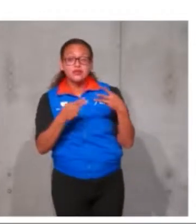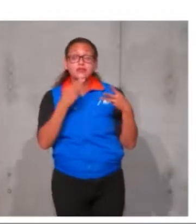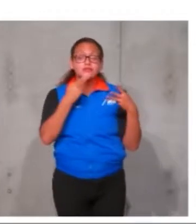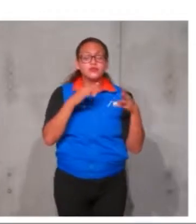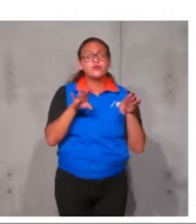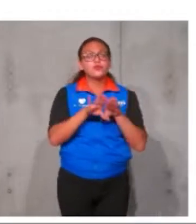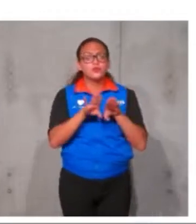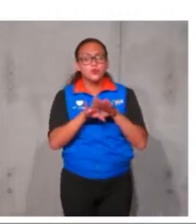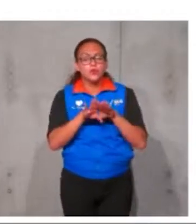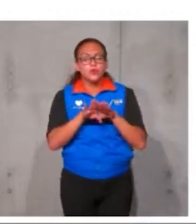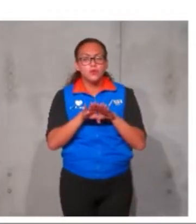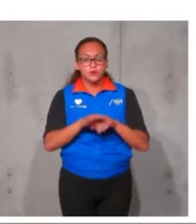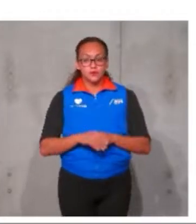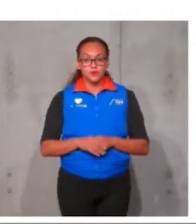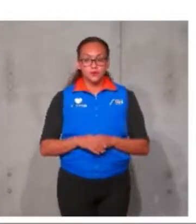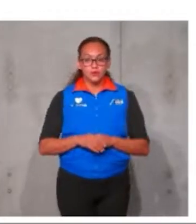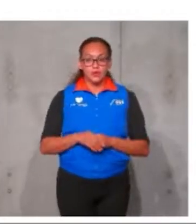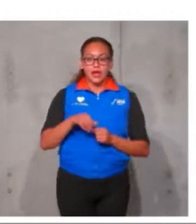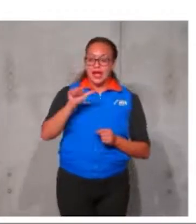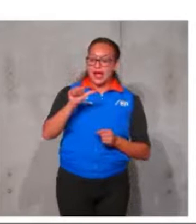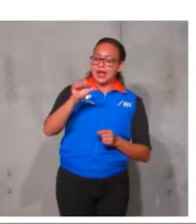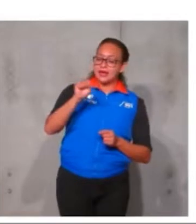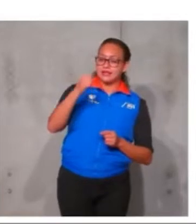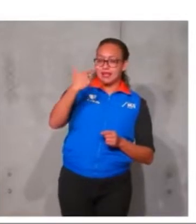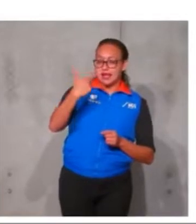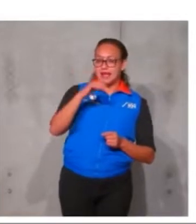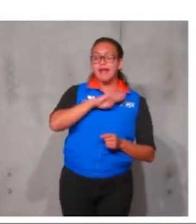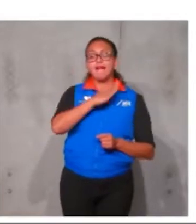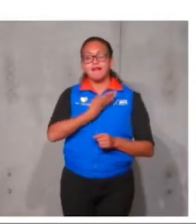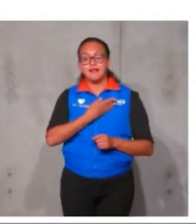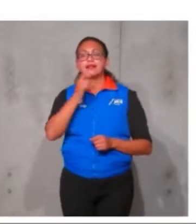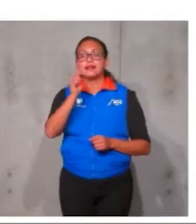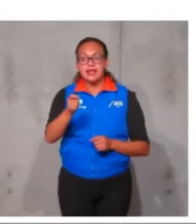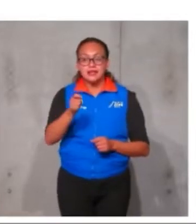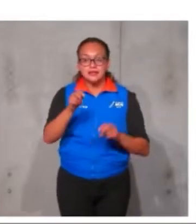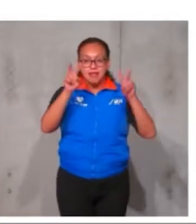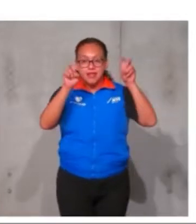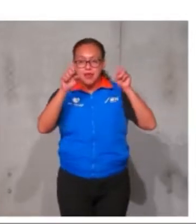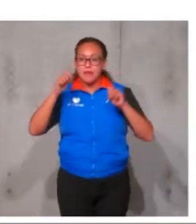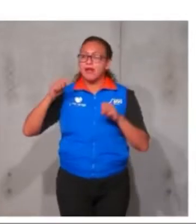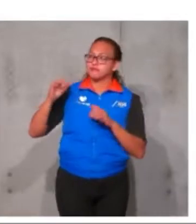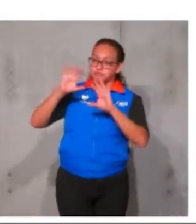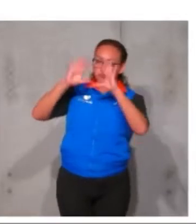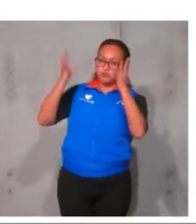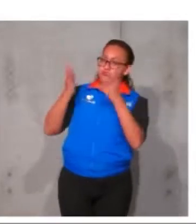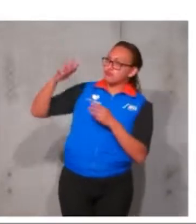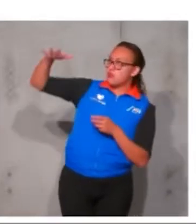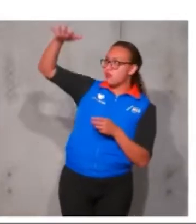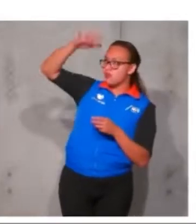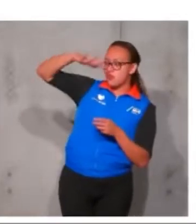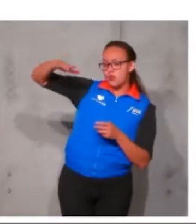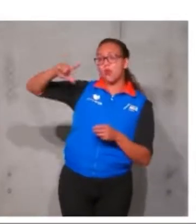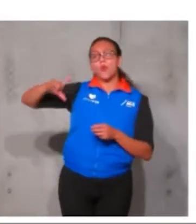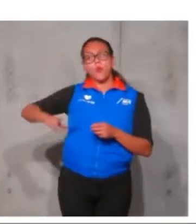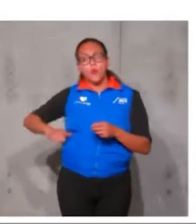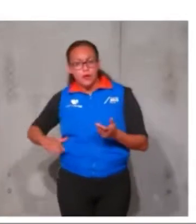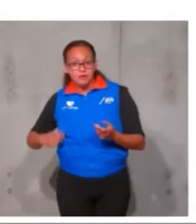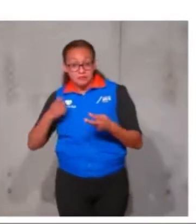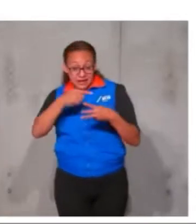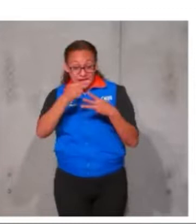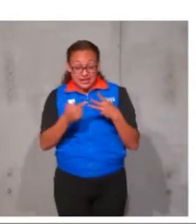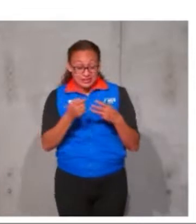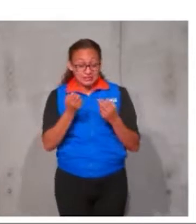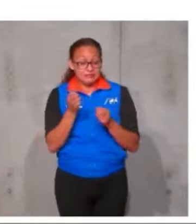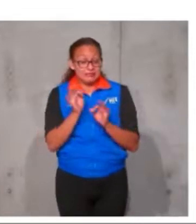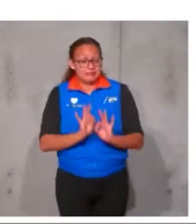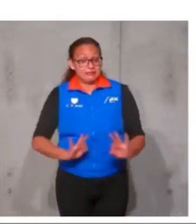se manejan como también ESG o ASG en español, que son los temas ambientales, sociales y de gobernanza.